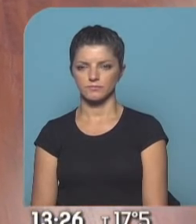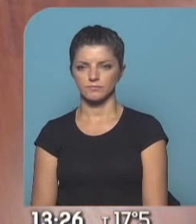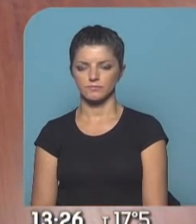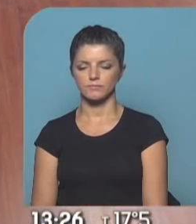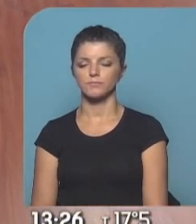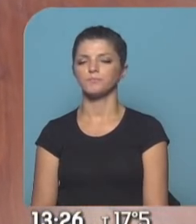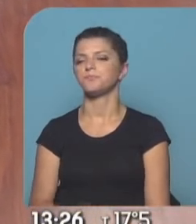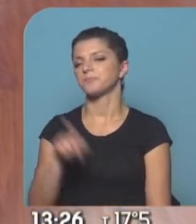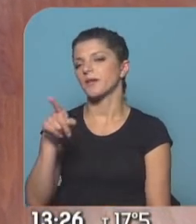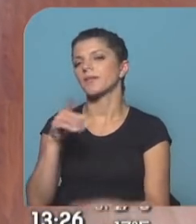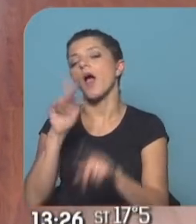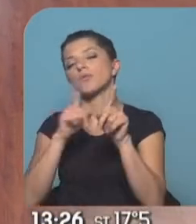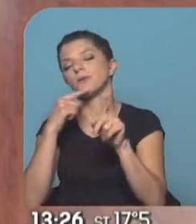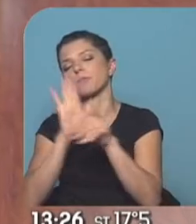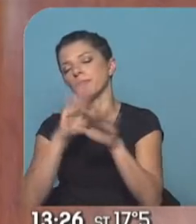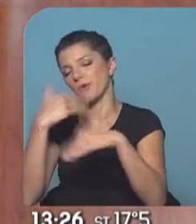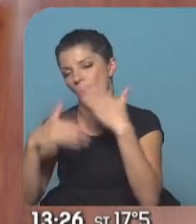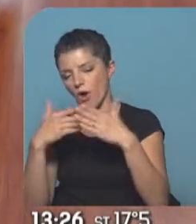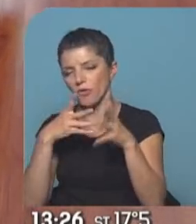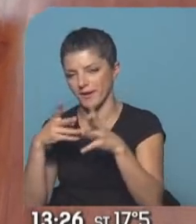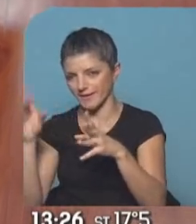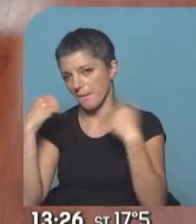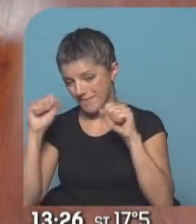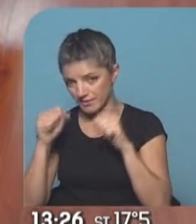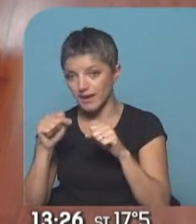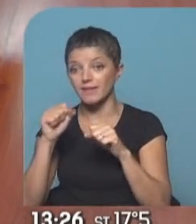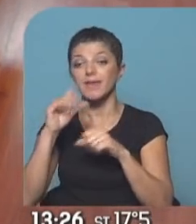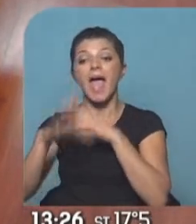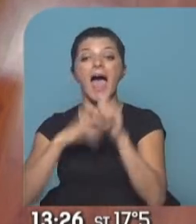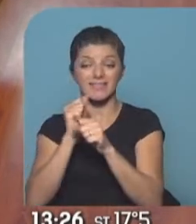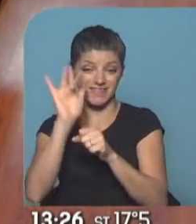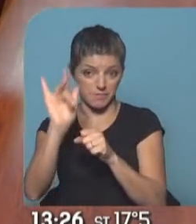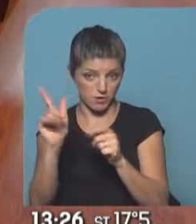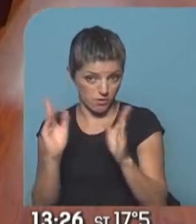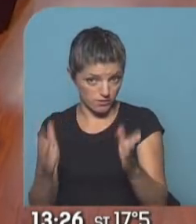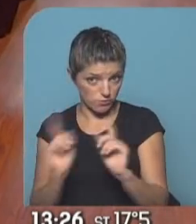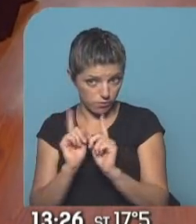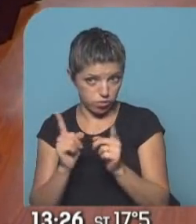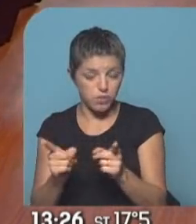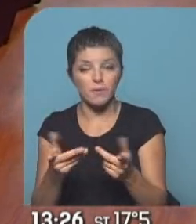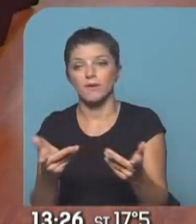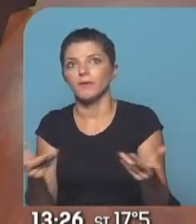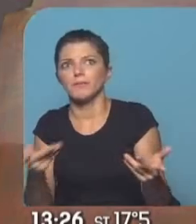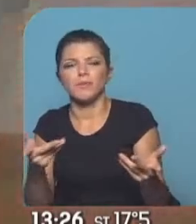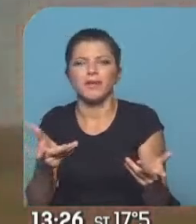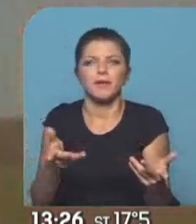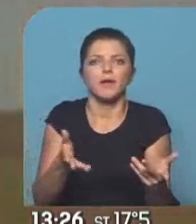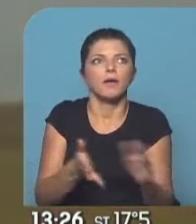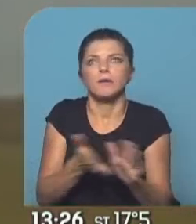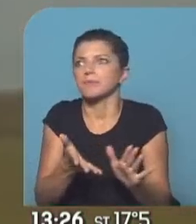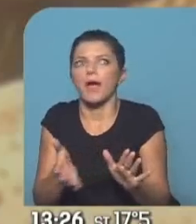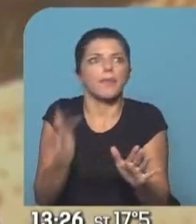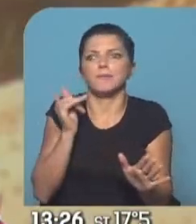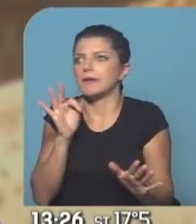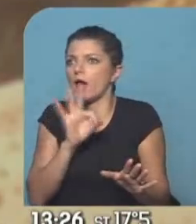Estas maniobras o juegos de guerra de Moscú siguen hasta el miércoles. La verdad que tratar de adivinar o de analizar